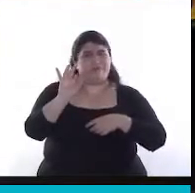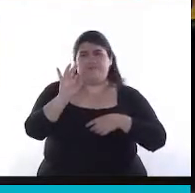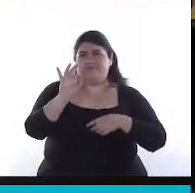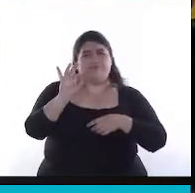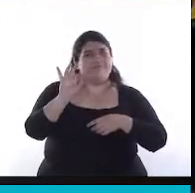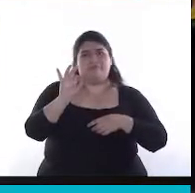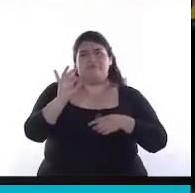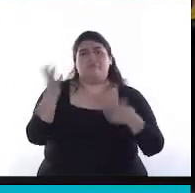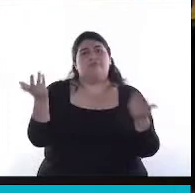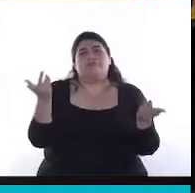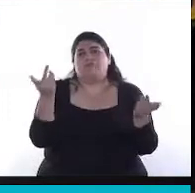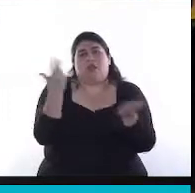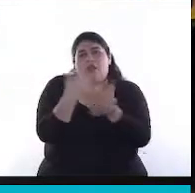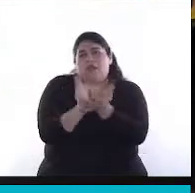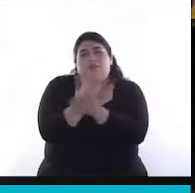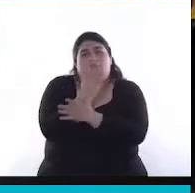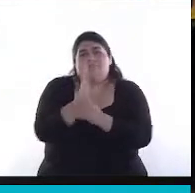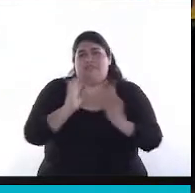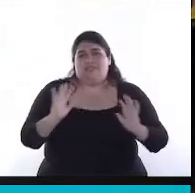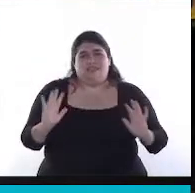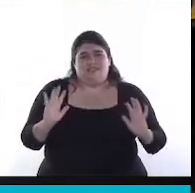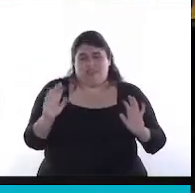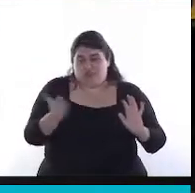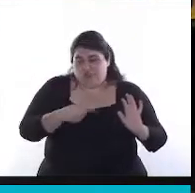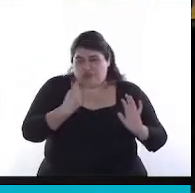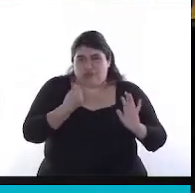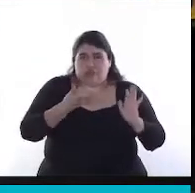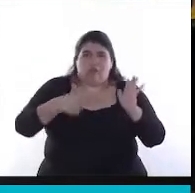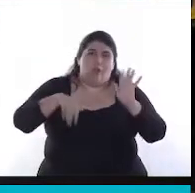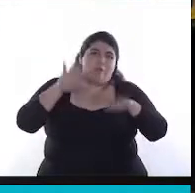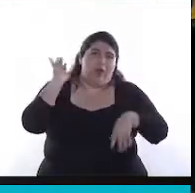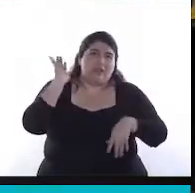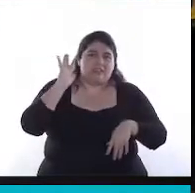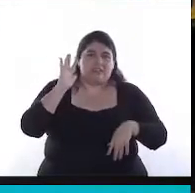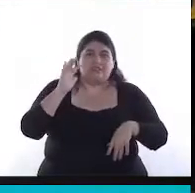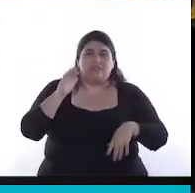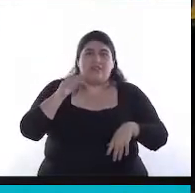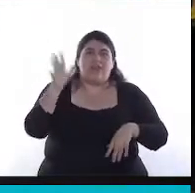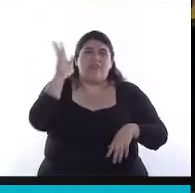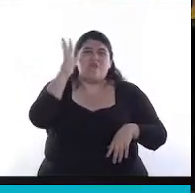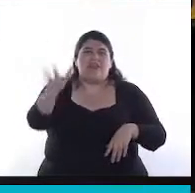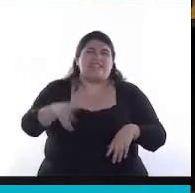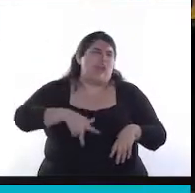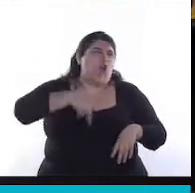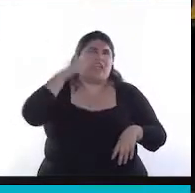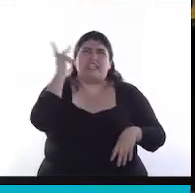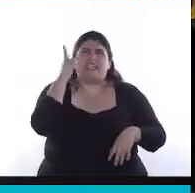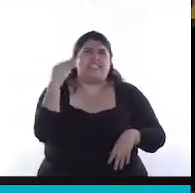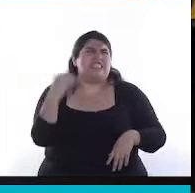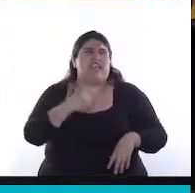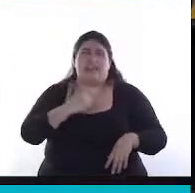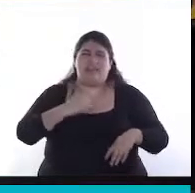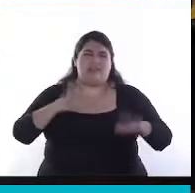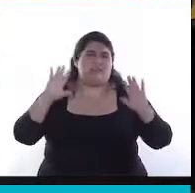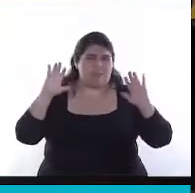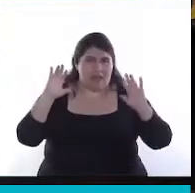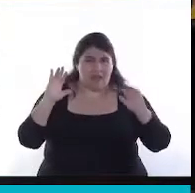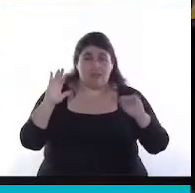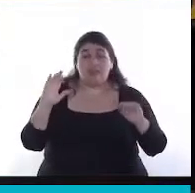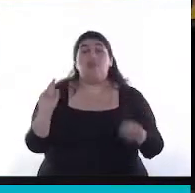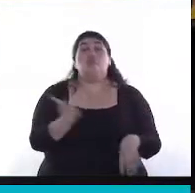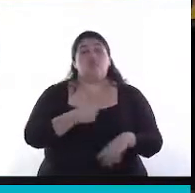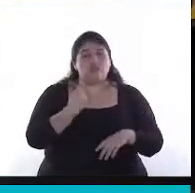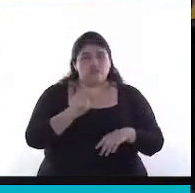independiente los nuestros son coca cash quiénes tienen aristas nosotros tenemos